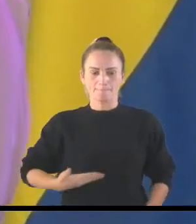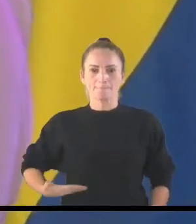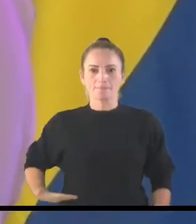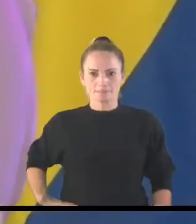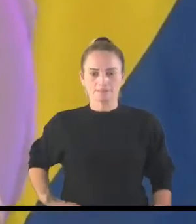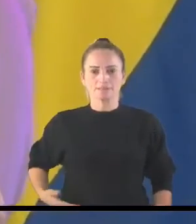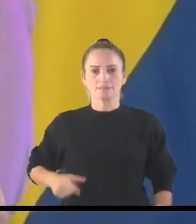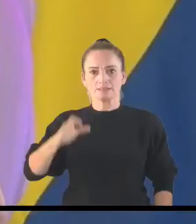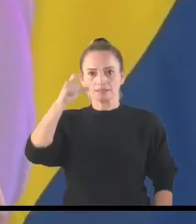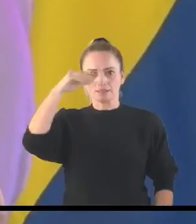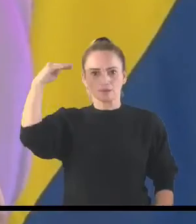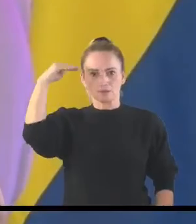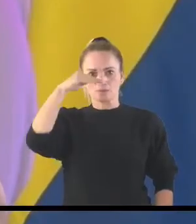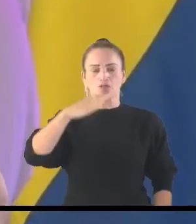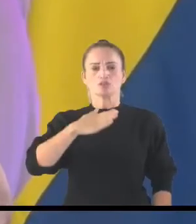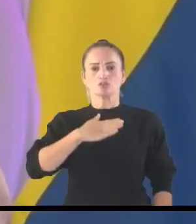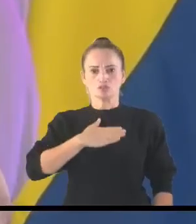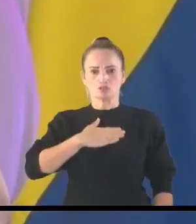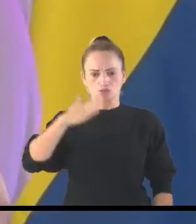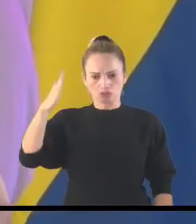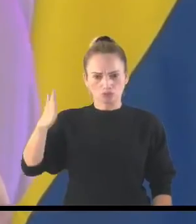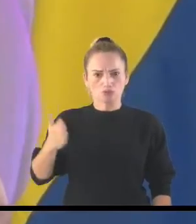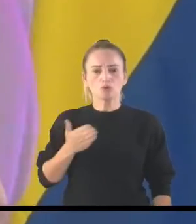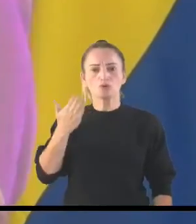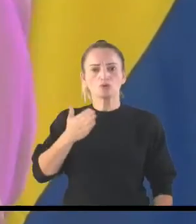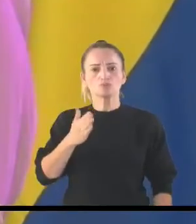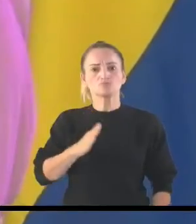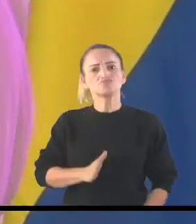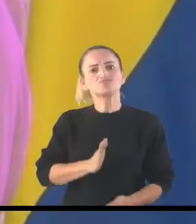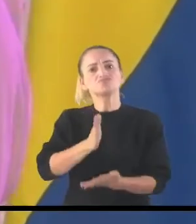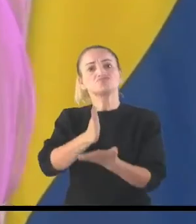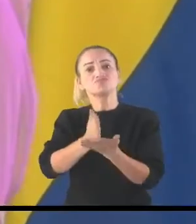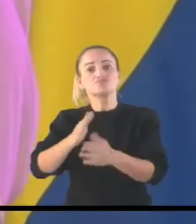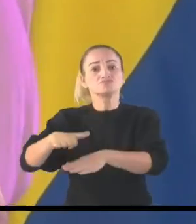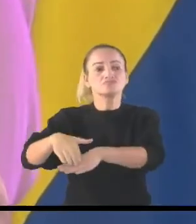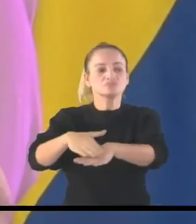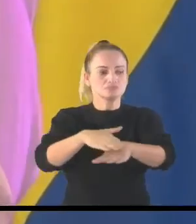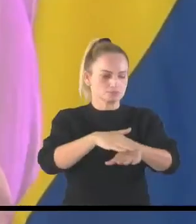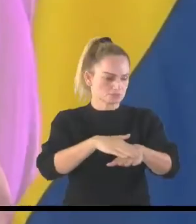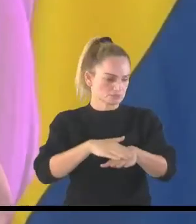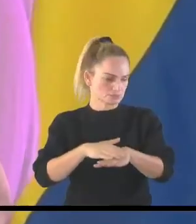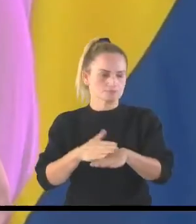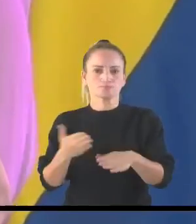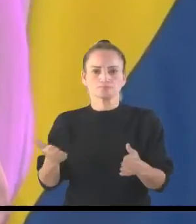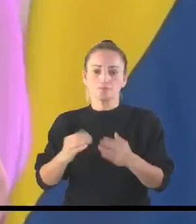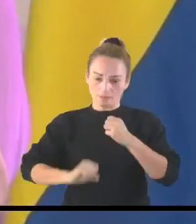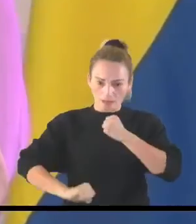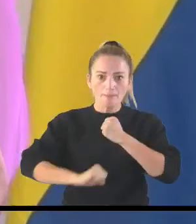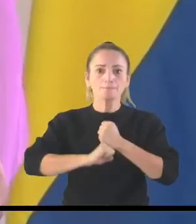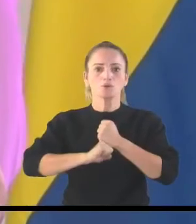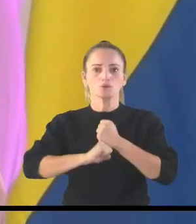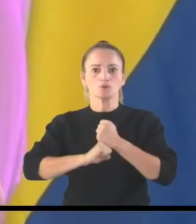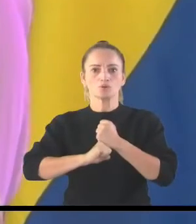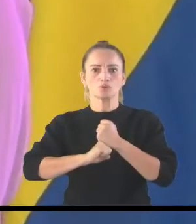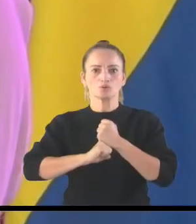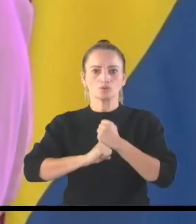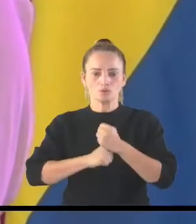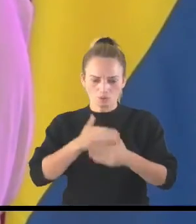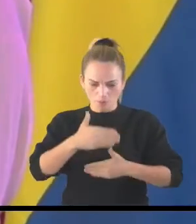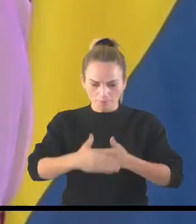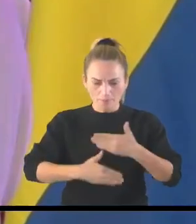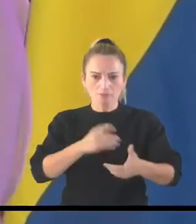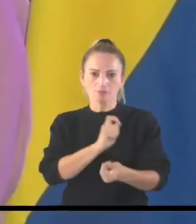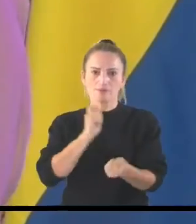Gustavo Petro y quien les habla cuando fuimos a decirles a ustedes que nos apoyaran en este camino